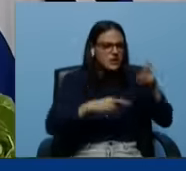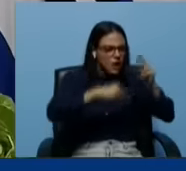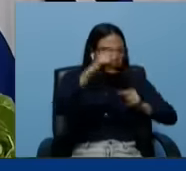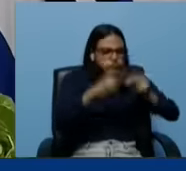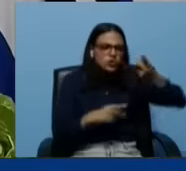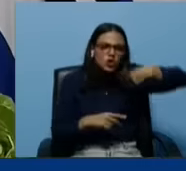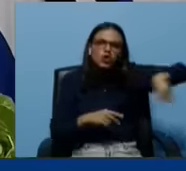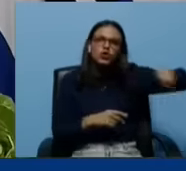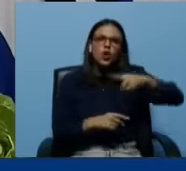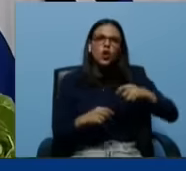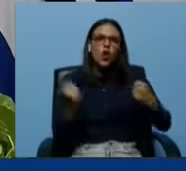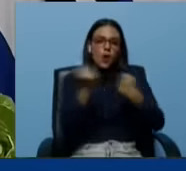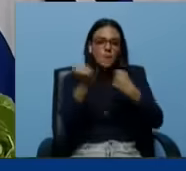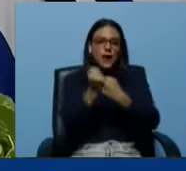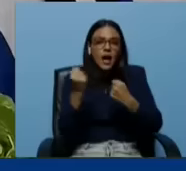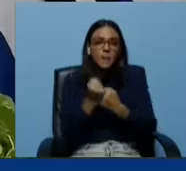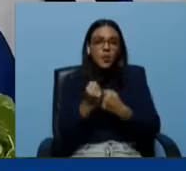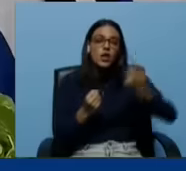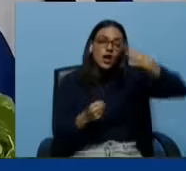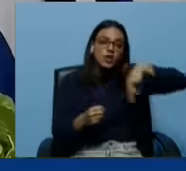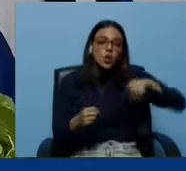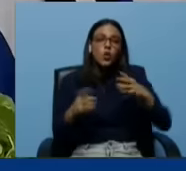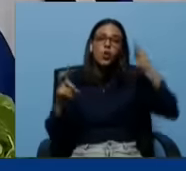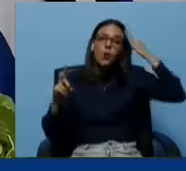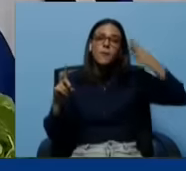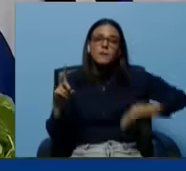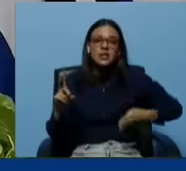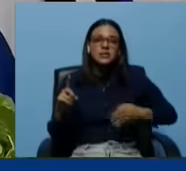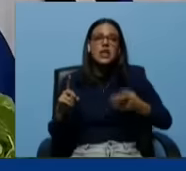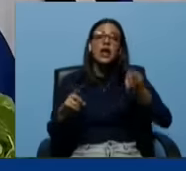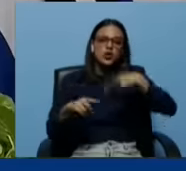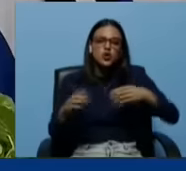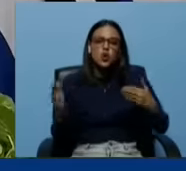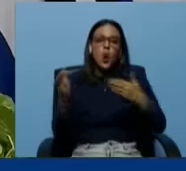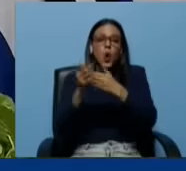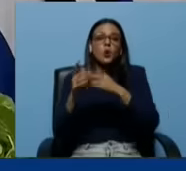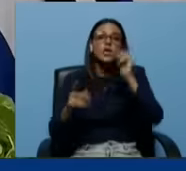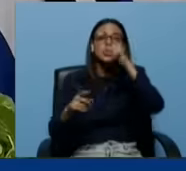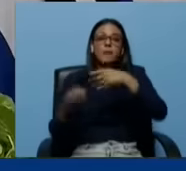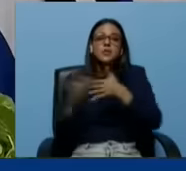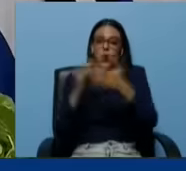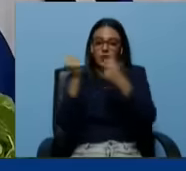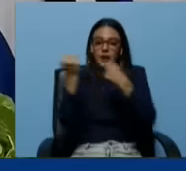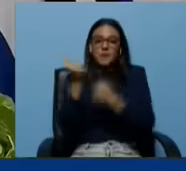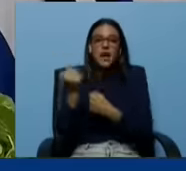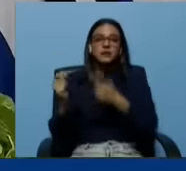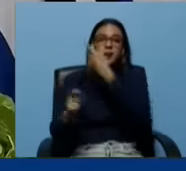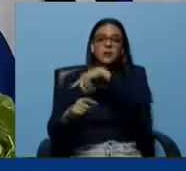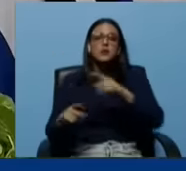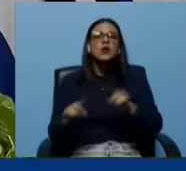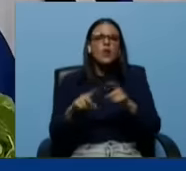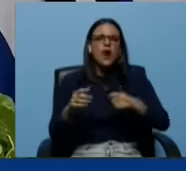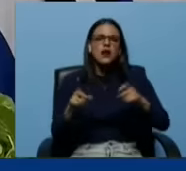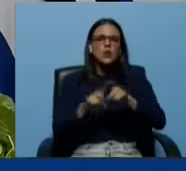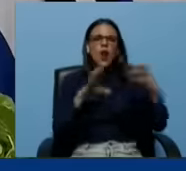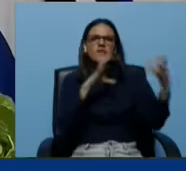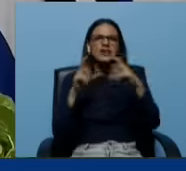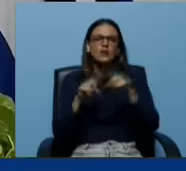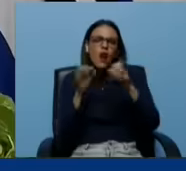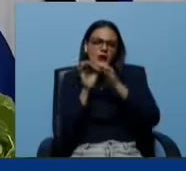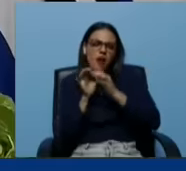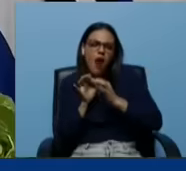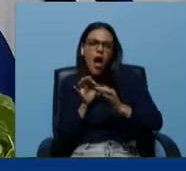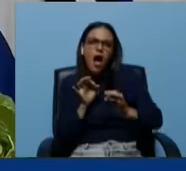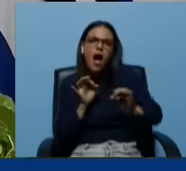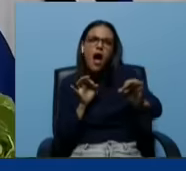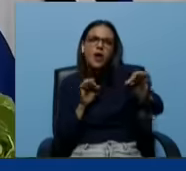apoyada en las bases militares que tienen los gringos en Honduras, y fue una batalla larga.